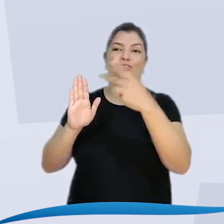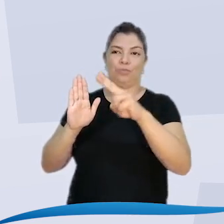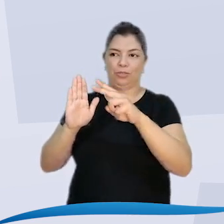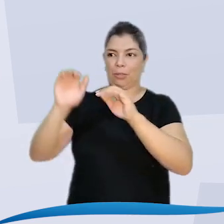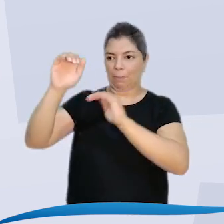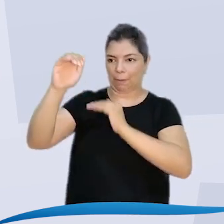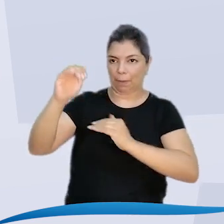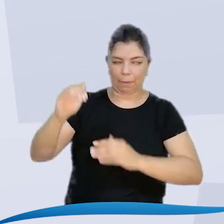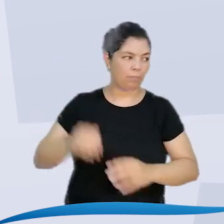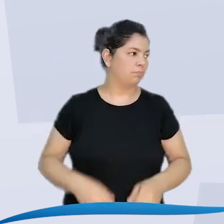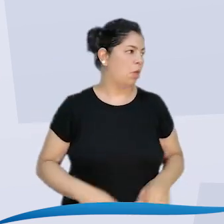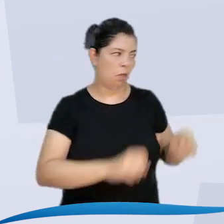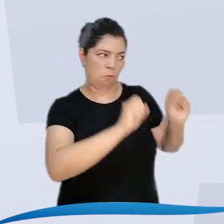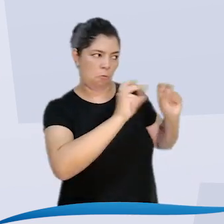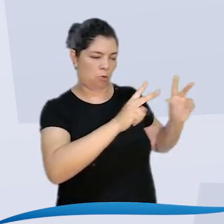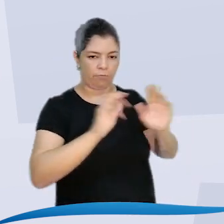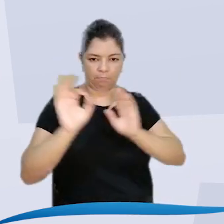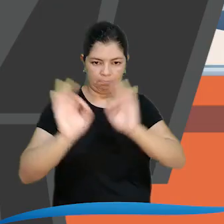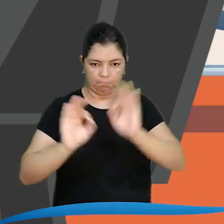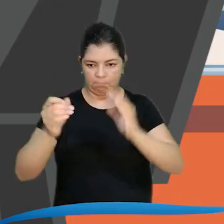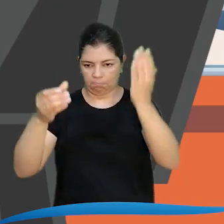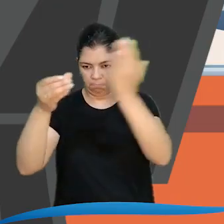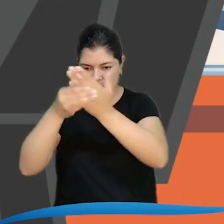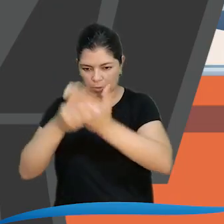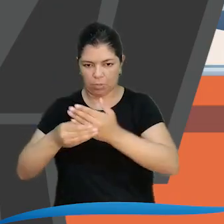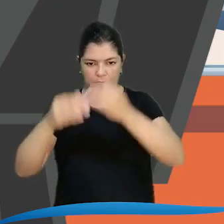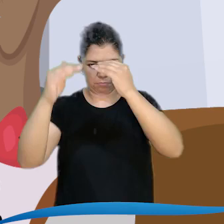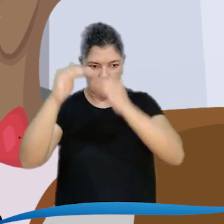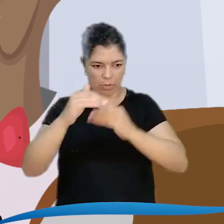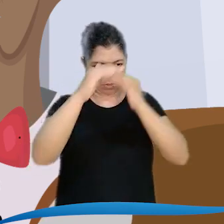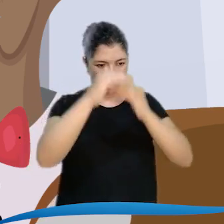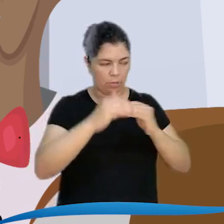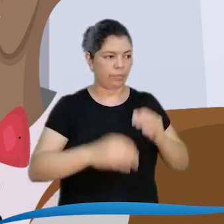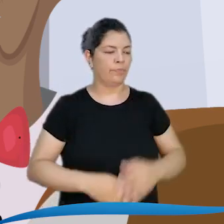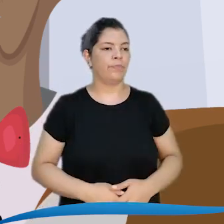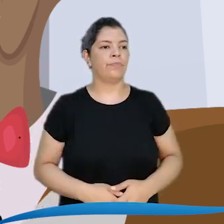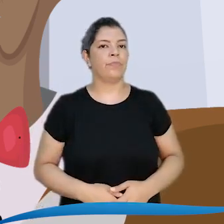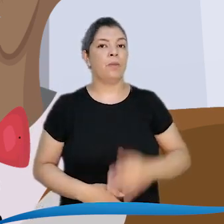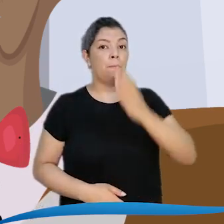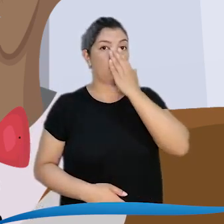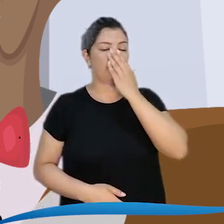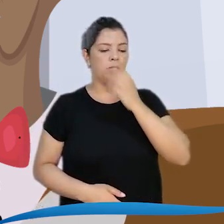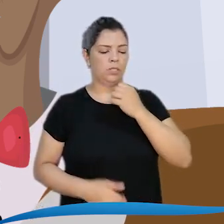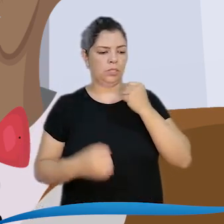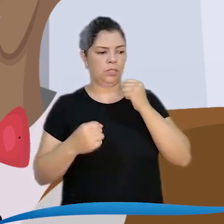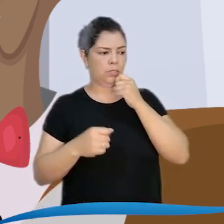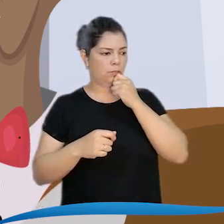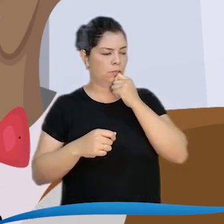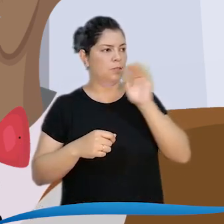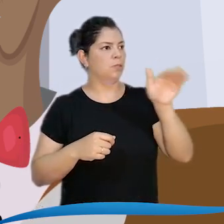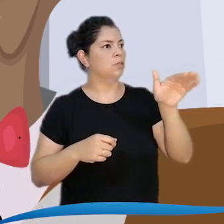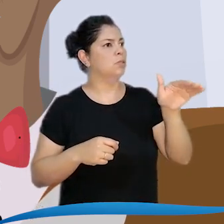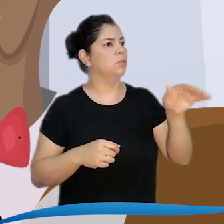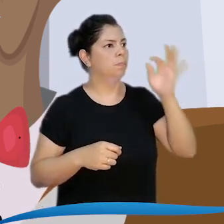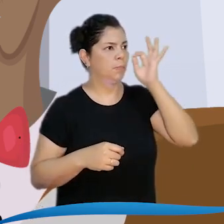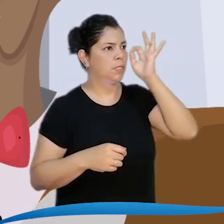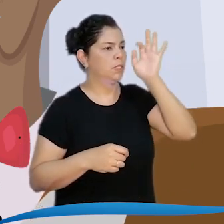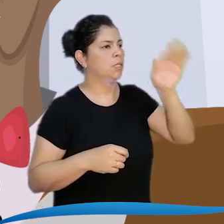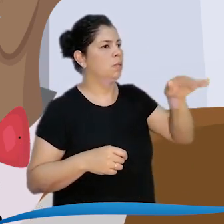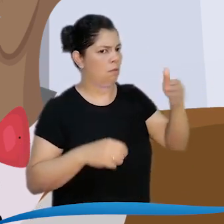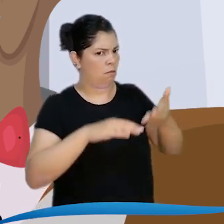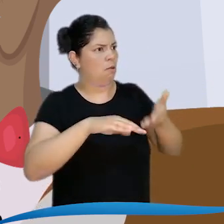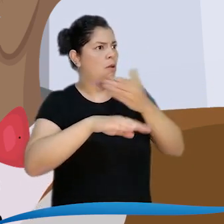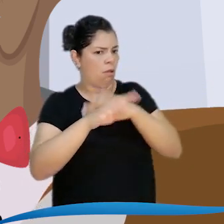Resolución 3317 de 2012. Enseguida. Bonifacio, con preocupación, Peregrina, todo eso